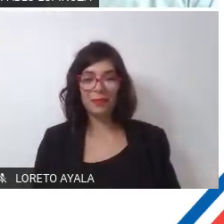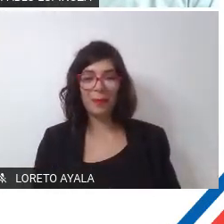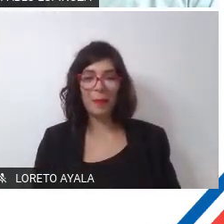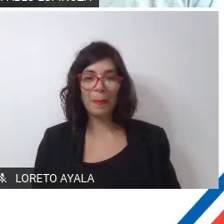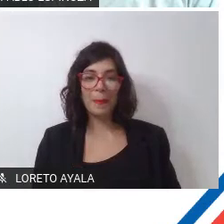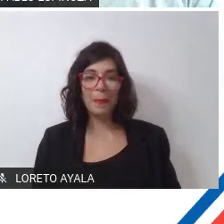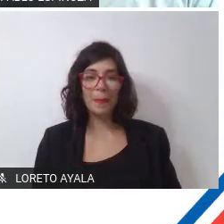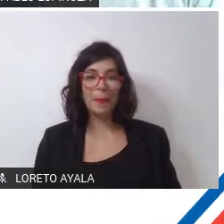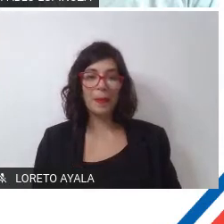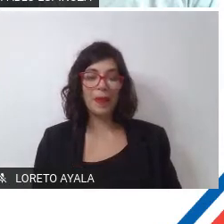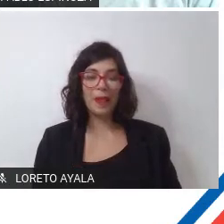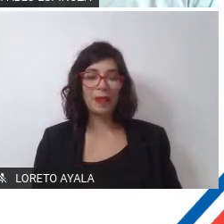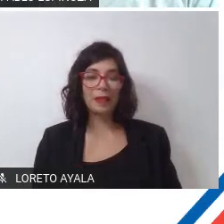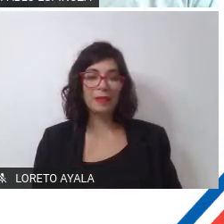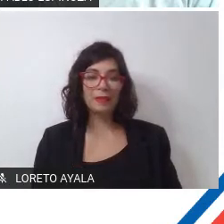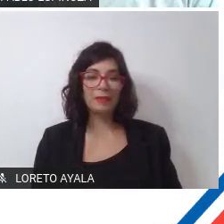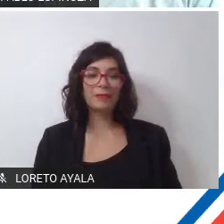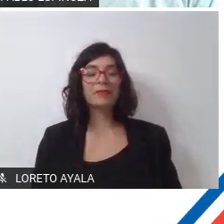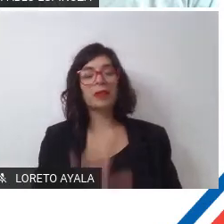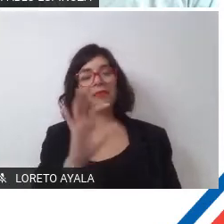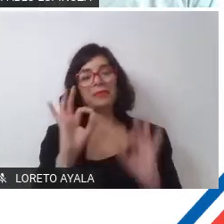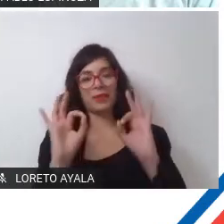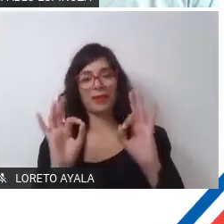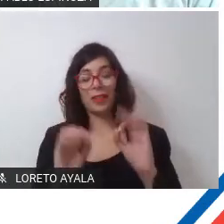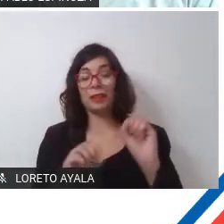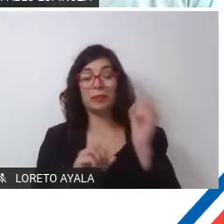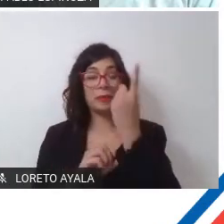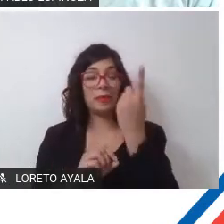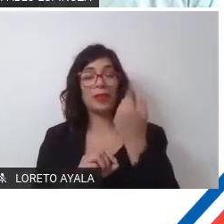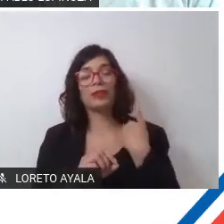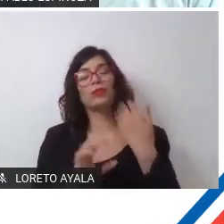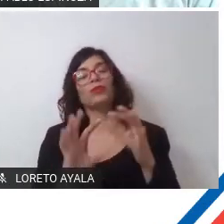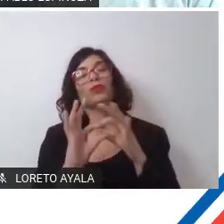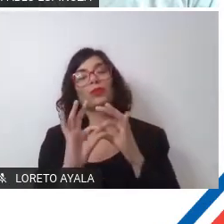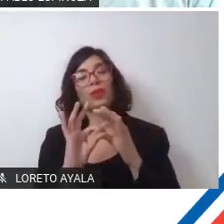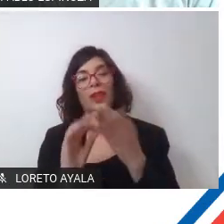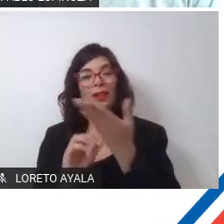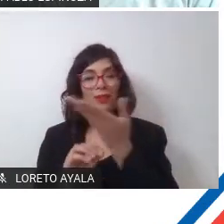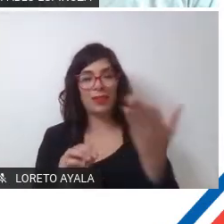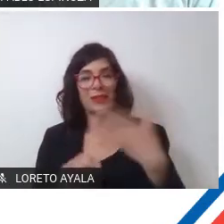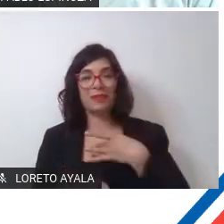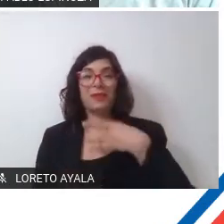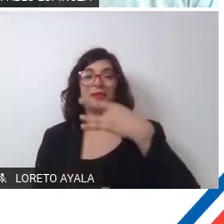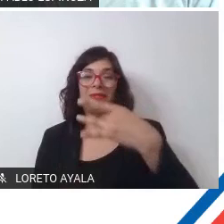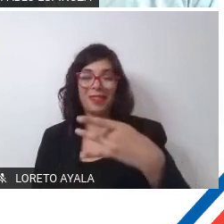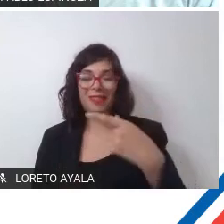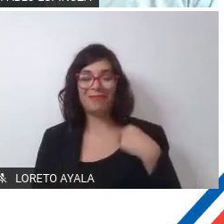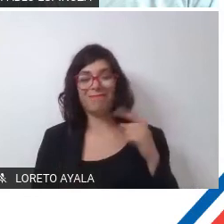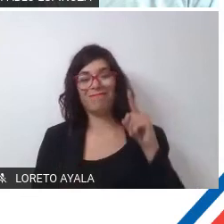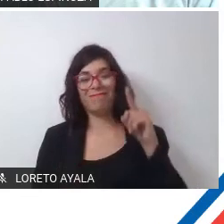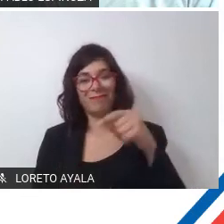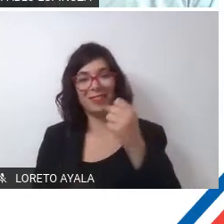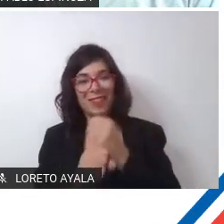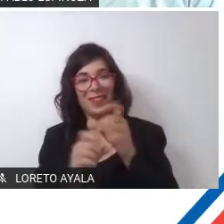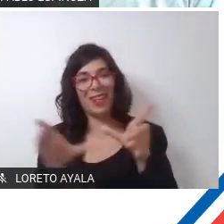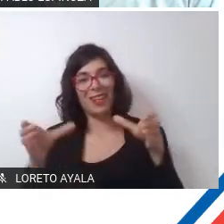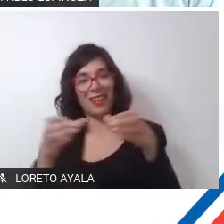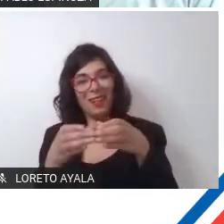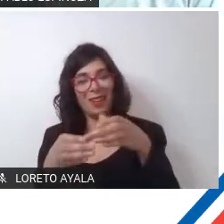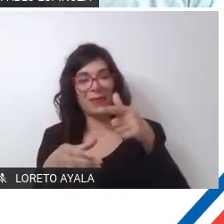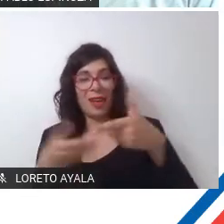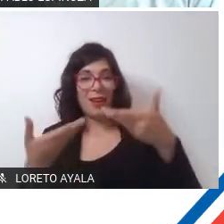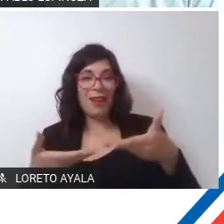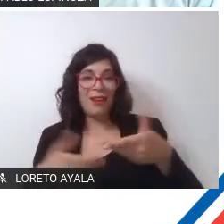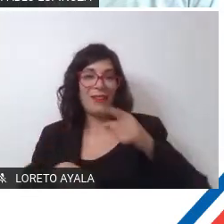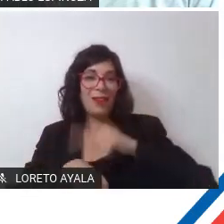Leonidas. Perfecto, estimado. Bueno, primero que todo, agradecer la invitación, poder ser parte del equipo en este momento como